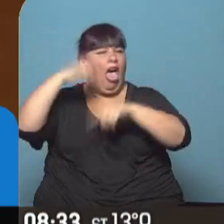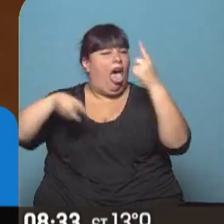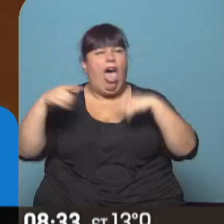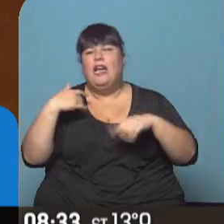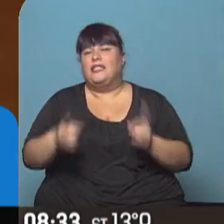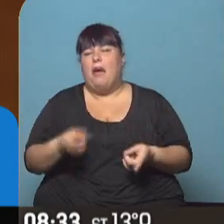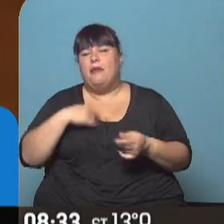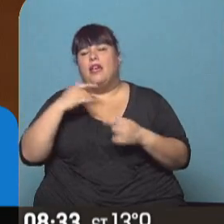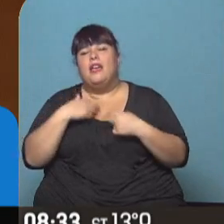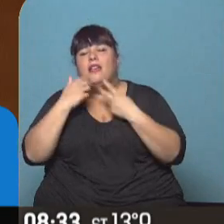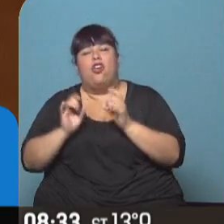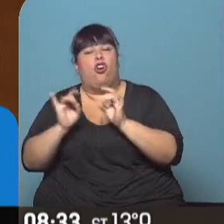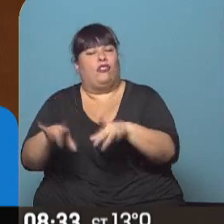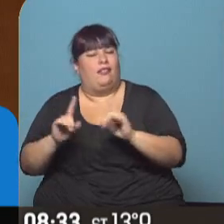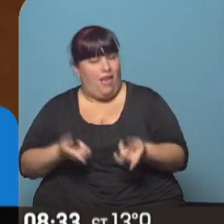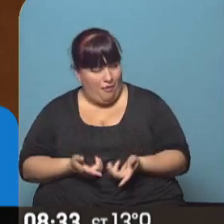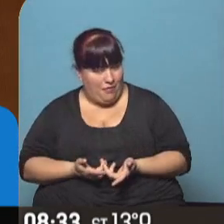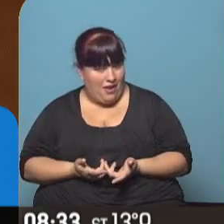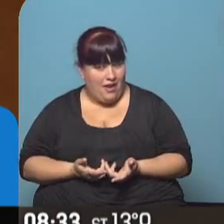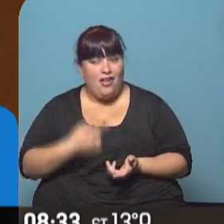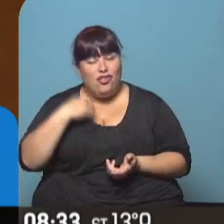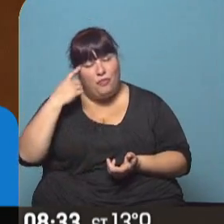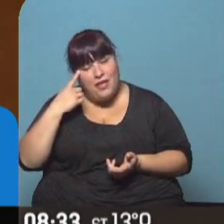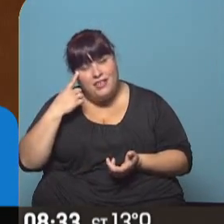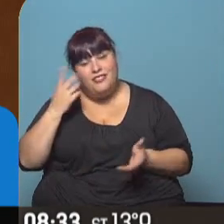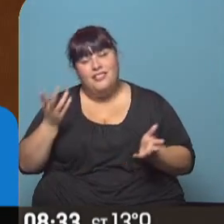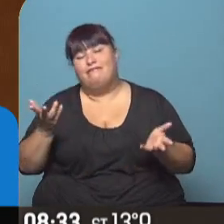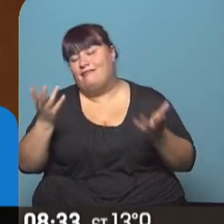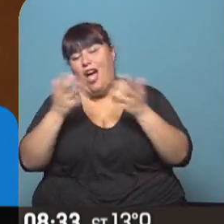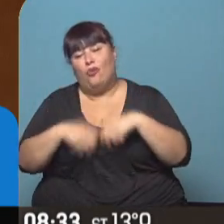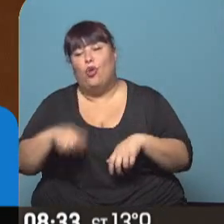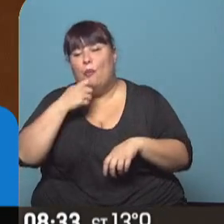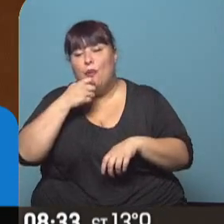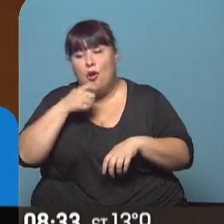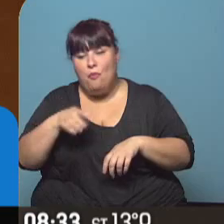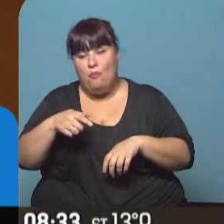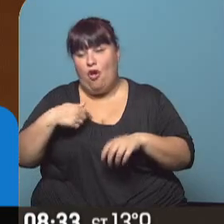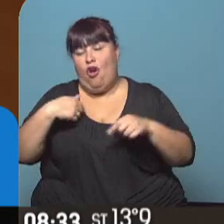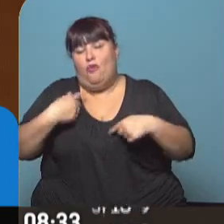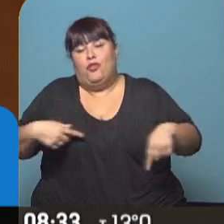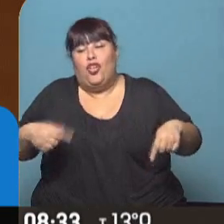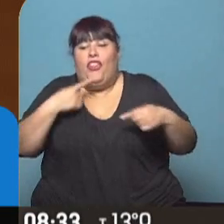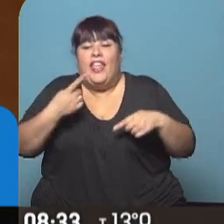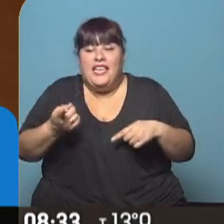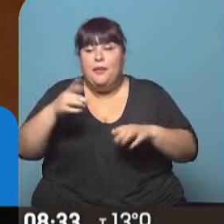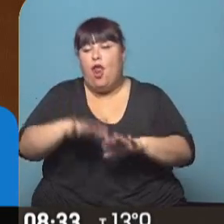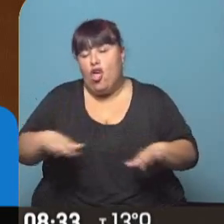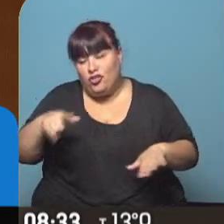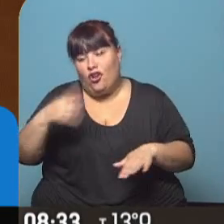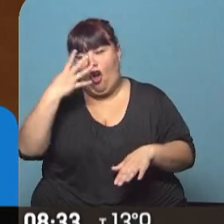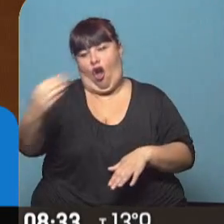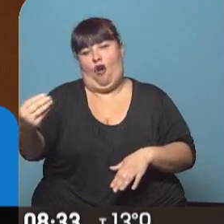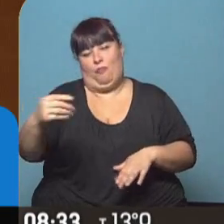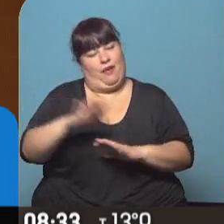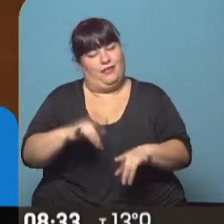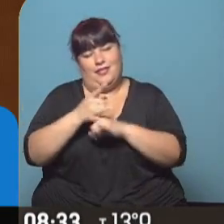Encima le estamos pasando eso a nuestros chicos. Porque entiendo que, lógicamente, uno hace las cosas, dice, pero los niños toman lo